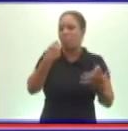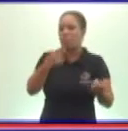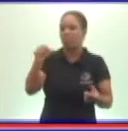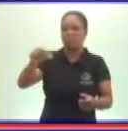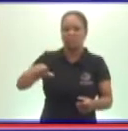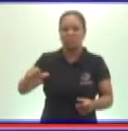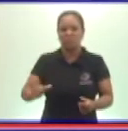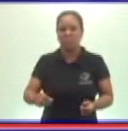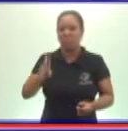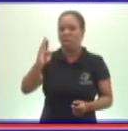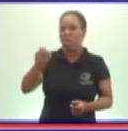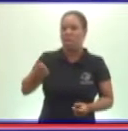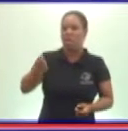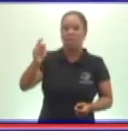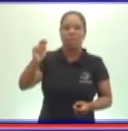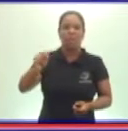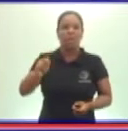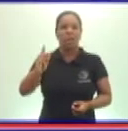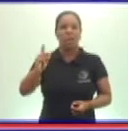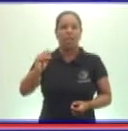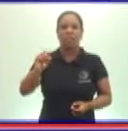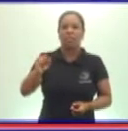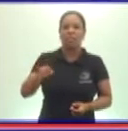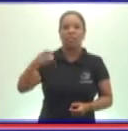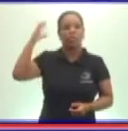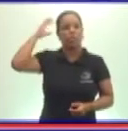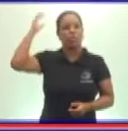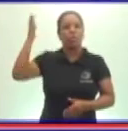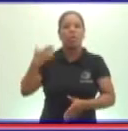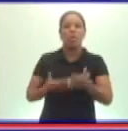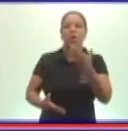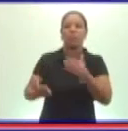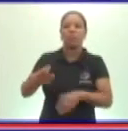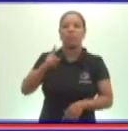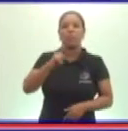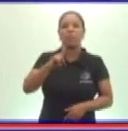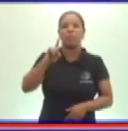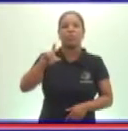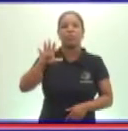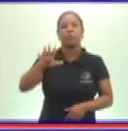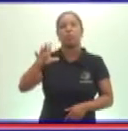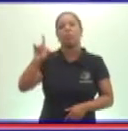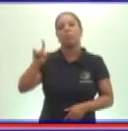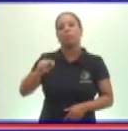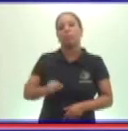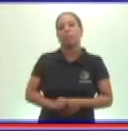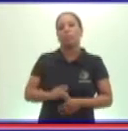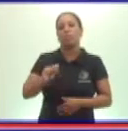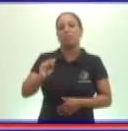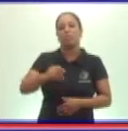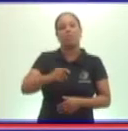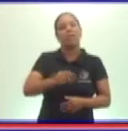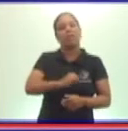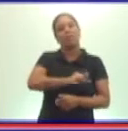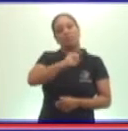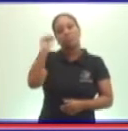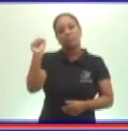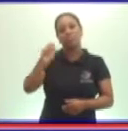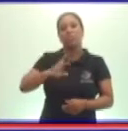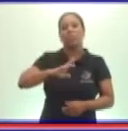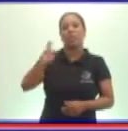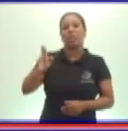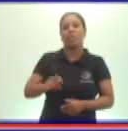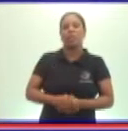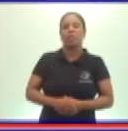en Cuba el gobierno anterior a 1959, es decir, al triunfo revolucionario. Y por último, en el inciso